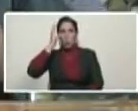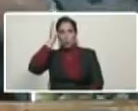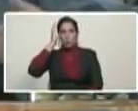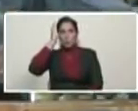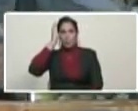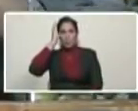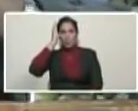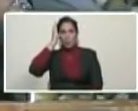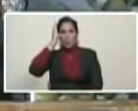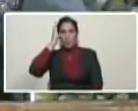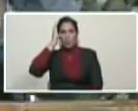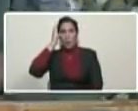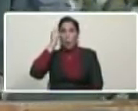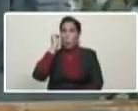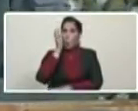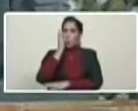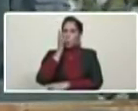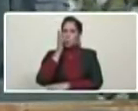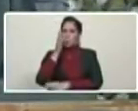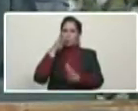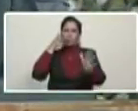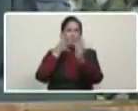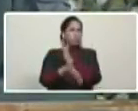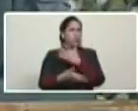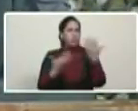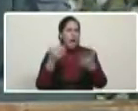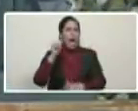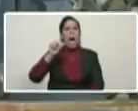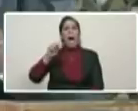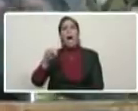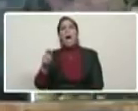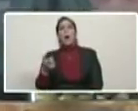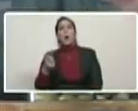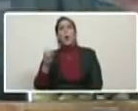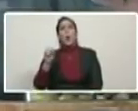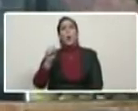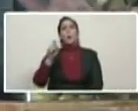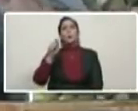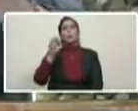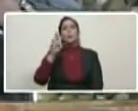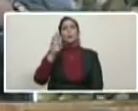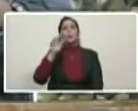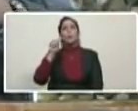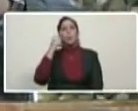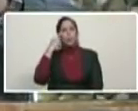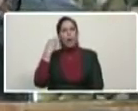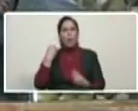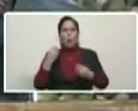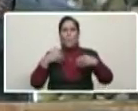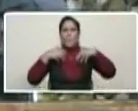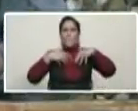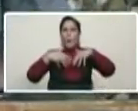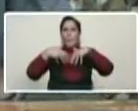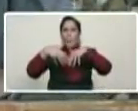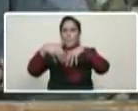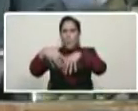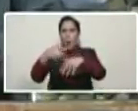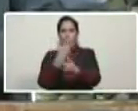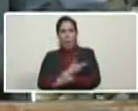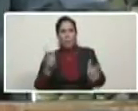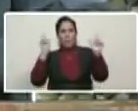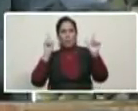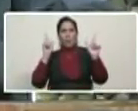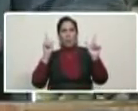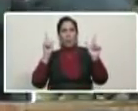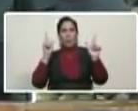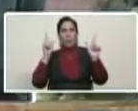Congreso de Angostura, ¿qué fue el Congreso de Angostura? ¿Cómo llegan las tropas libertadoras a Angostura, a